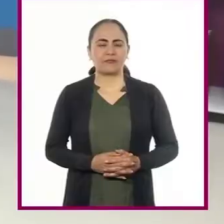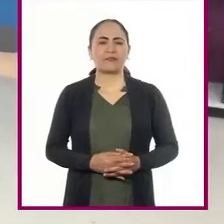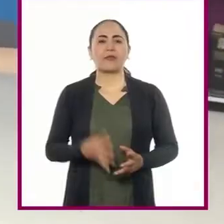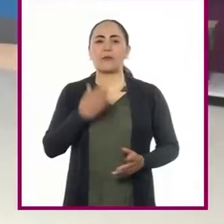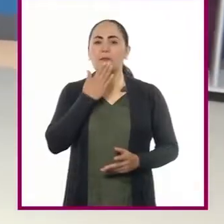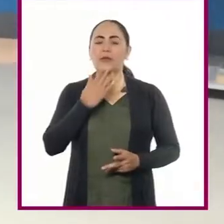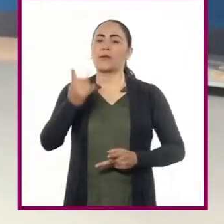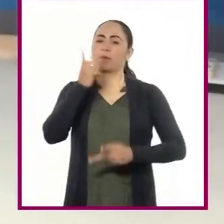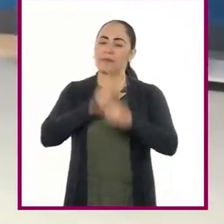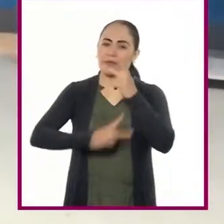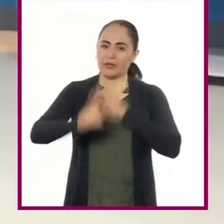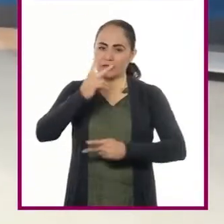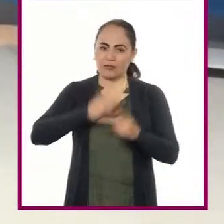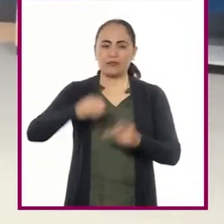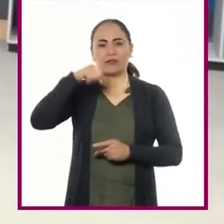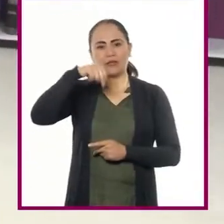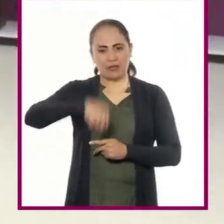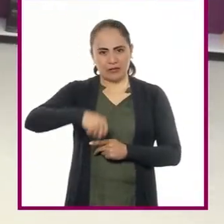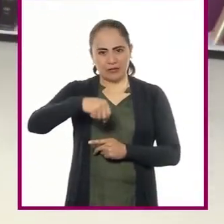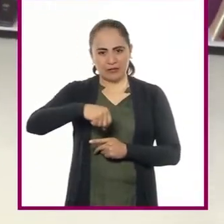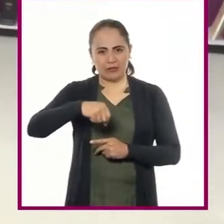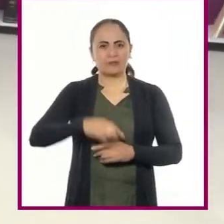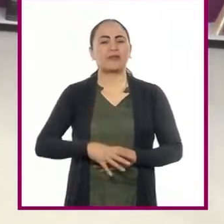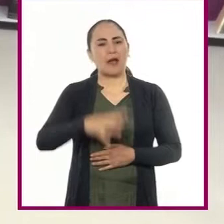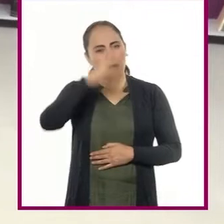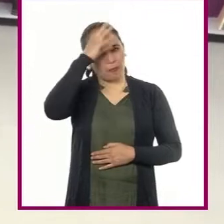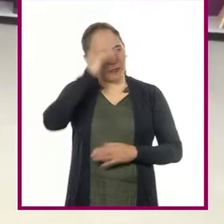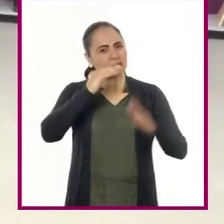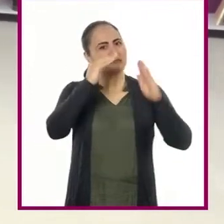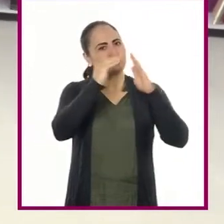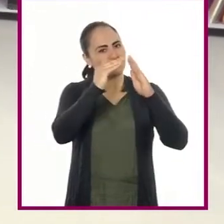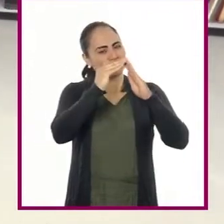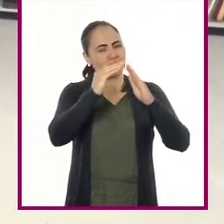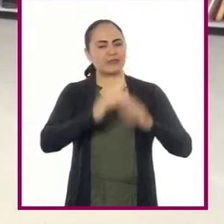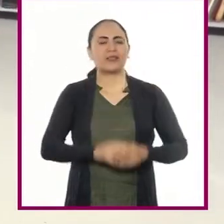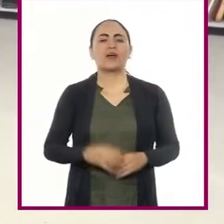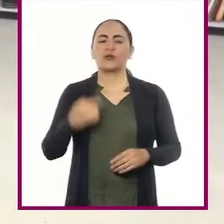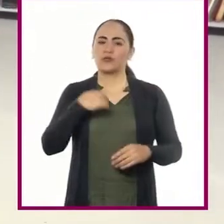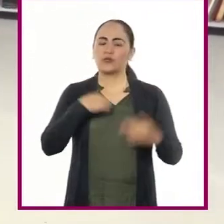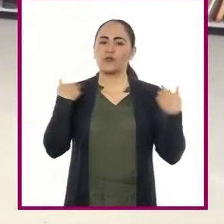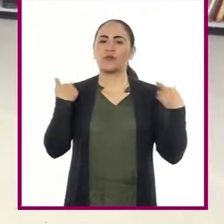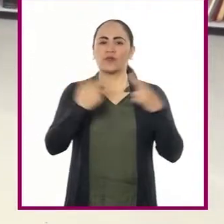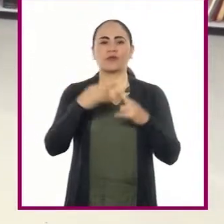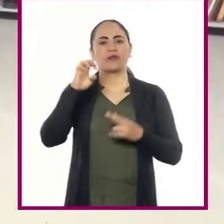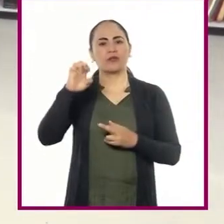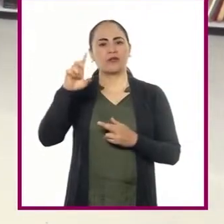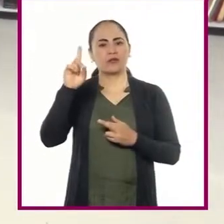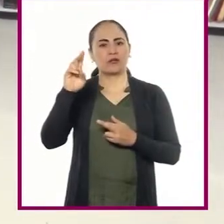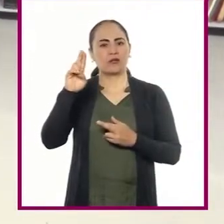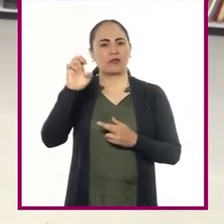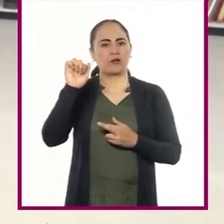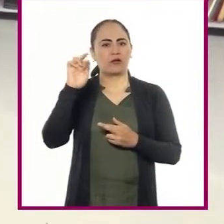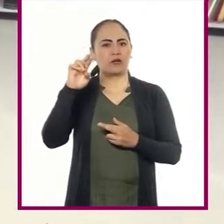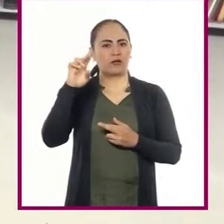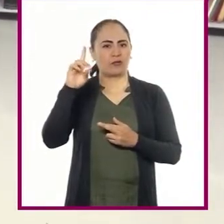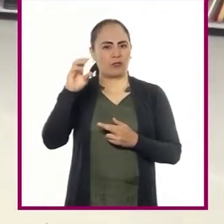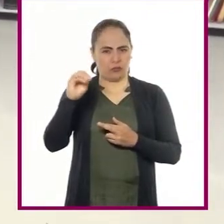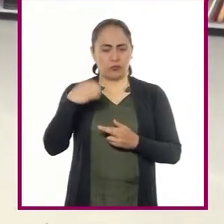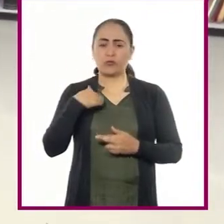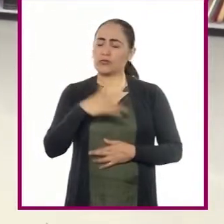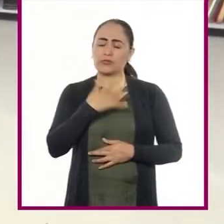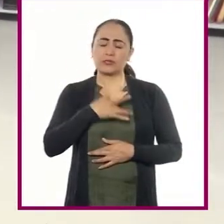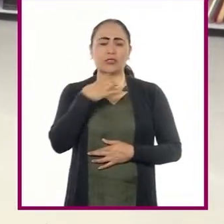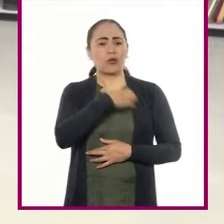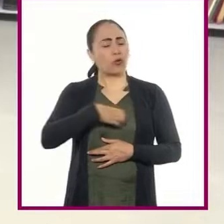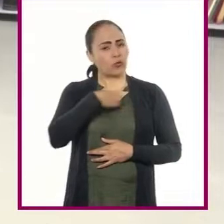Bienvenidas y bienvenidos a una sesión más de Aprende en Casa. Soy el profesor Eduardo Monroy y me siento muy contento